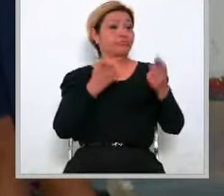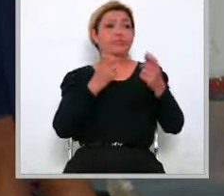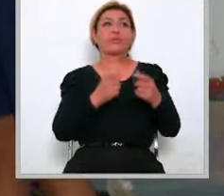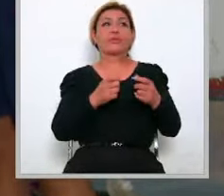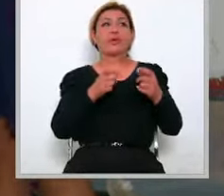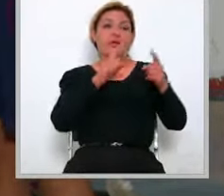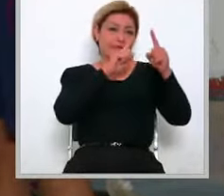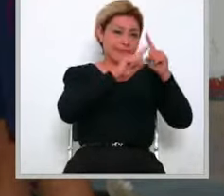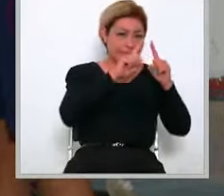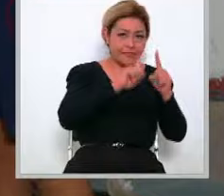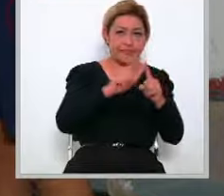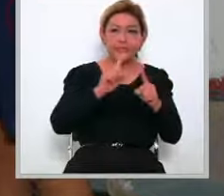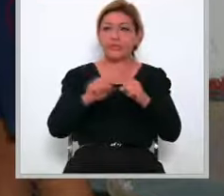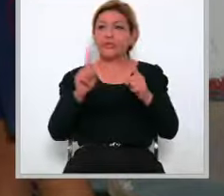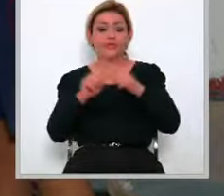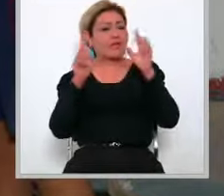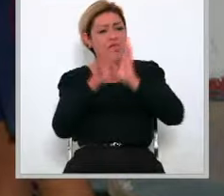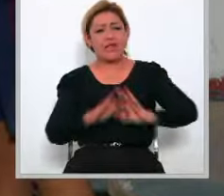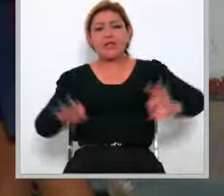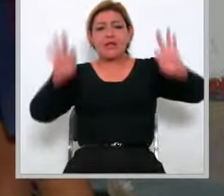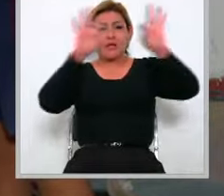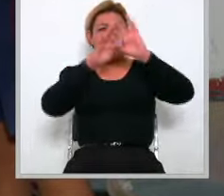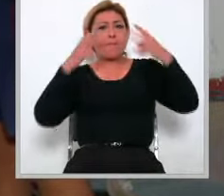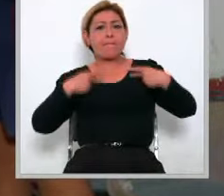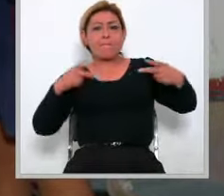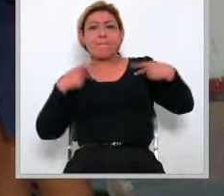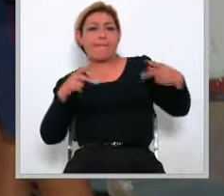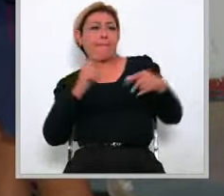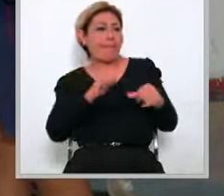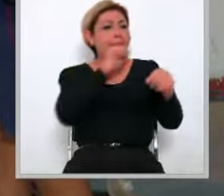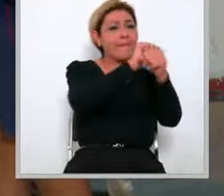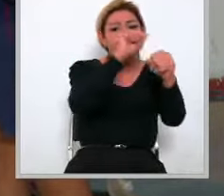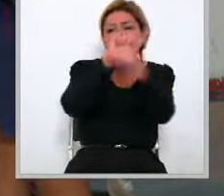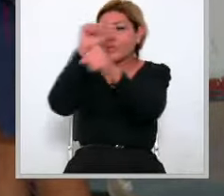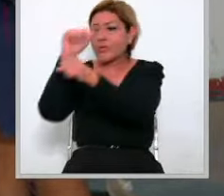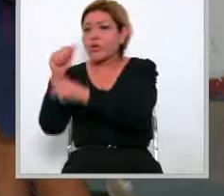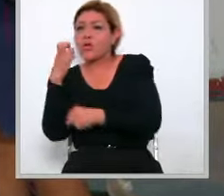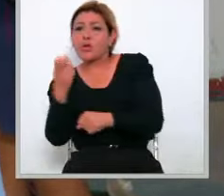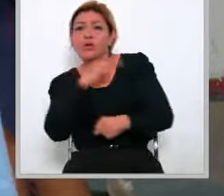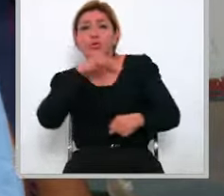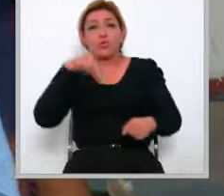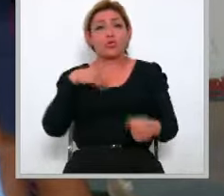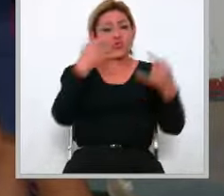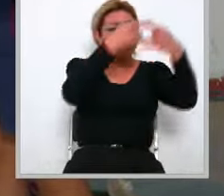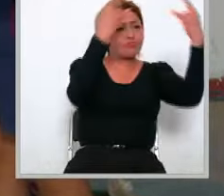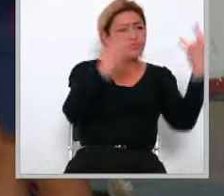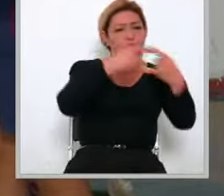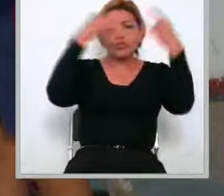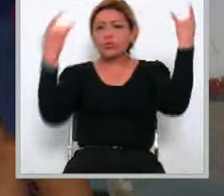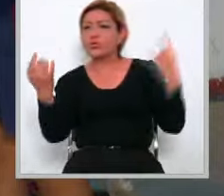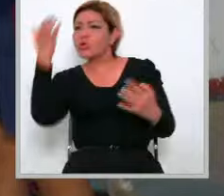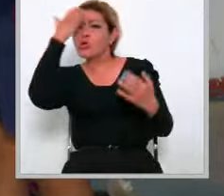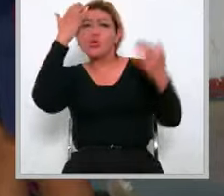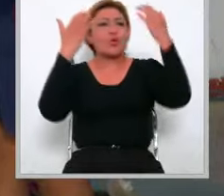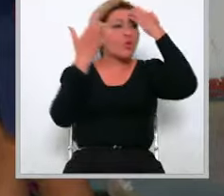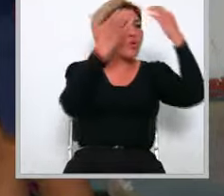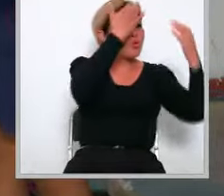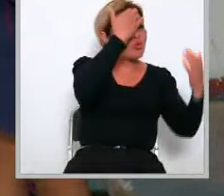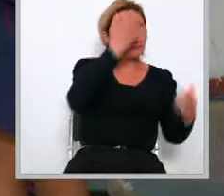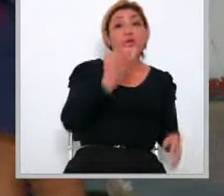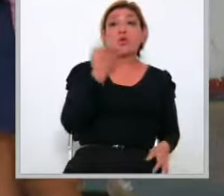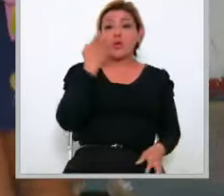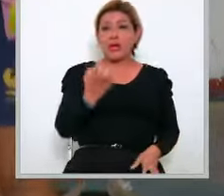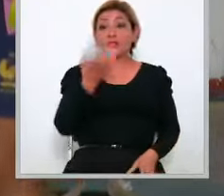podemos tener este contacto con la sociedad y sobre todo entender nuestro entorno. Y como hace rato se los había comentado,